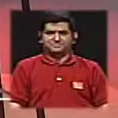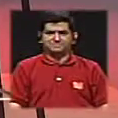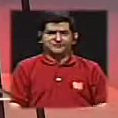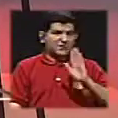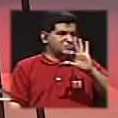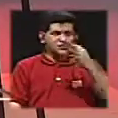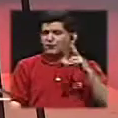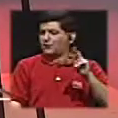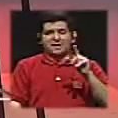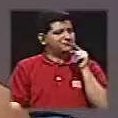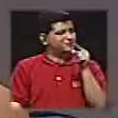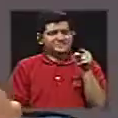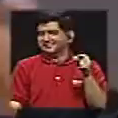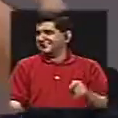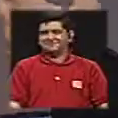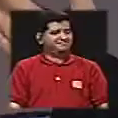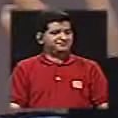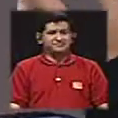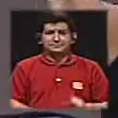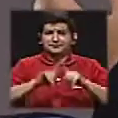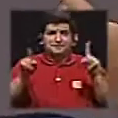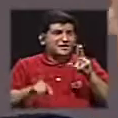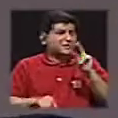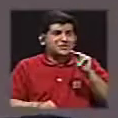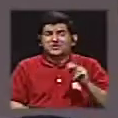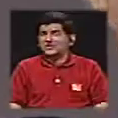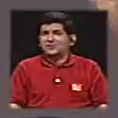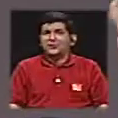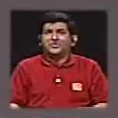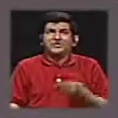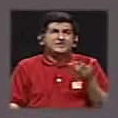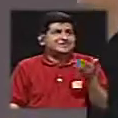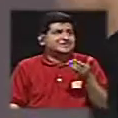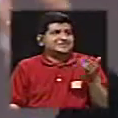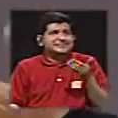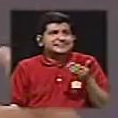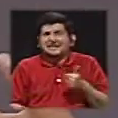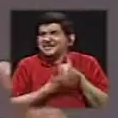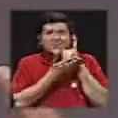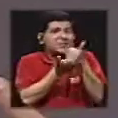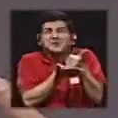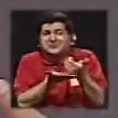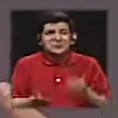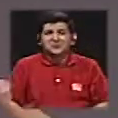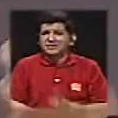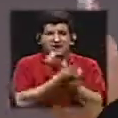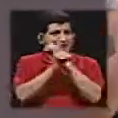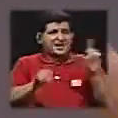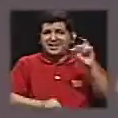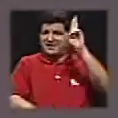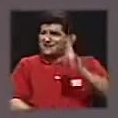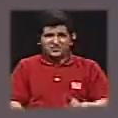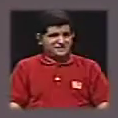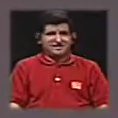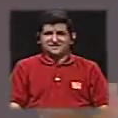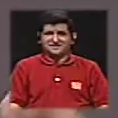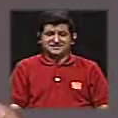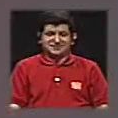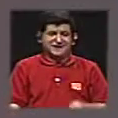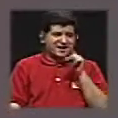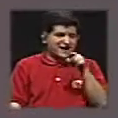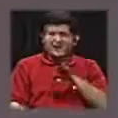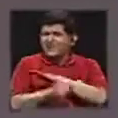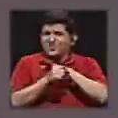estilo. Pero es que no le está haciendo, vamos a ver, el favor a la democracia costarricense no está